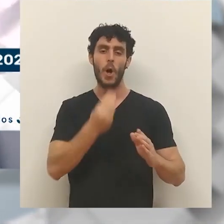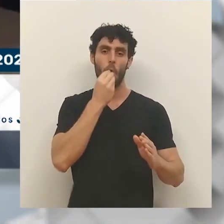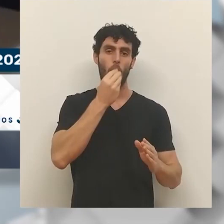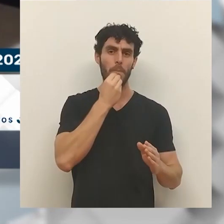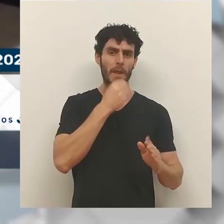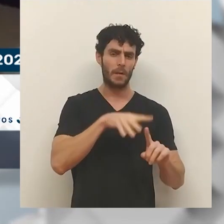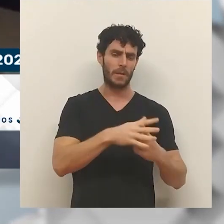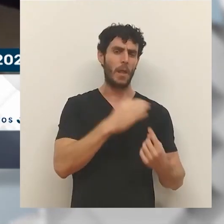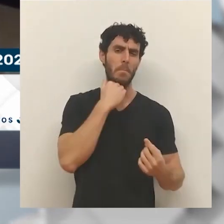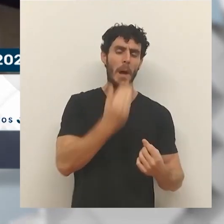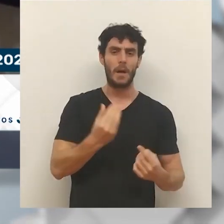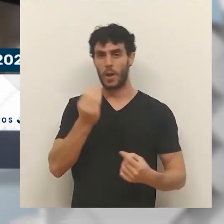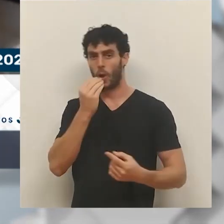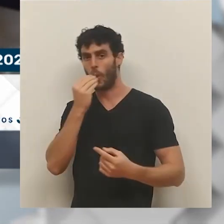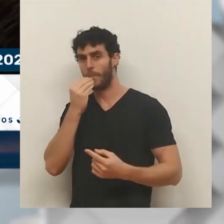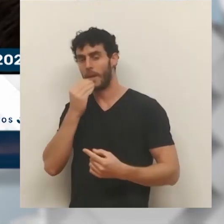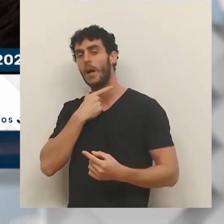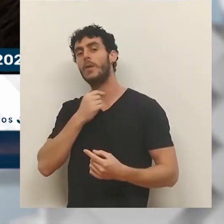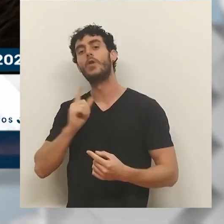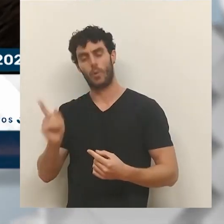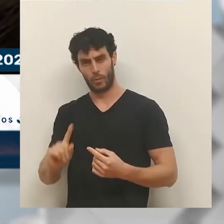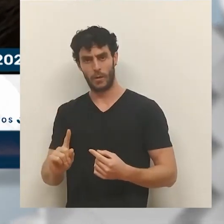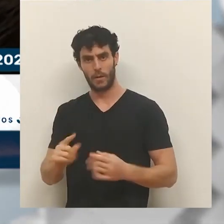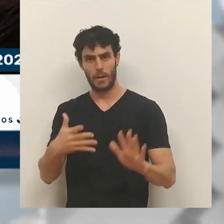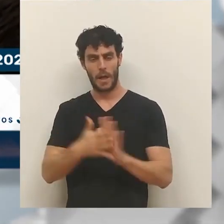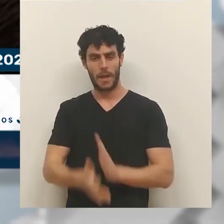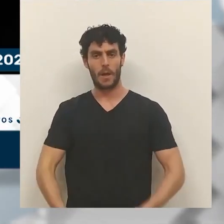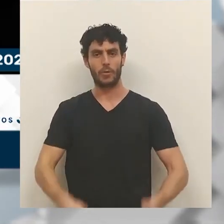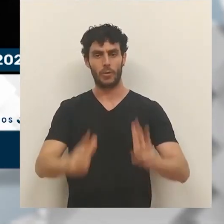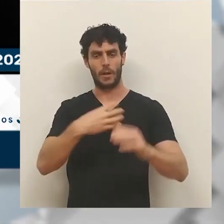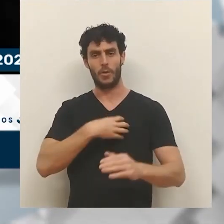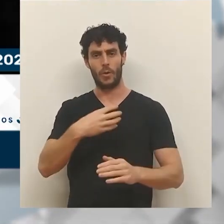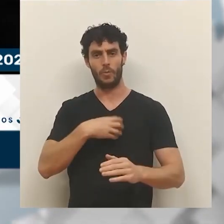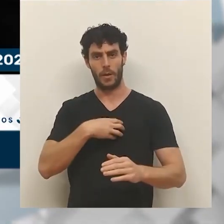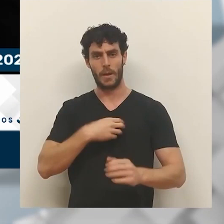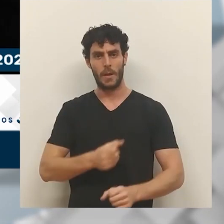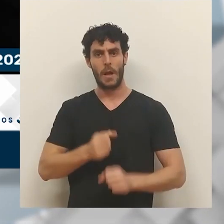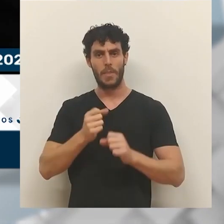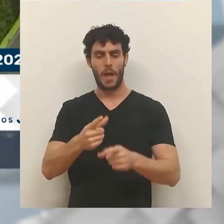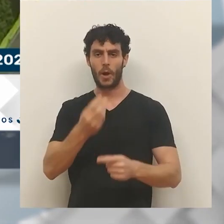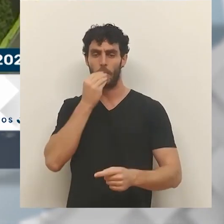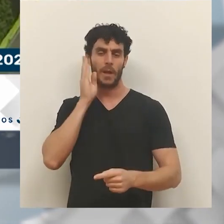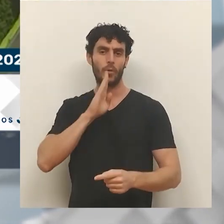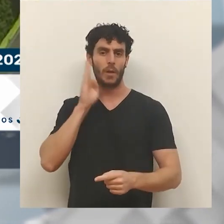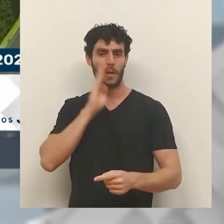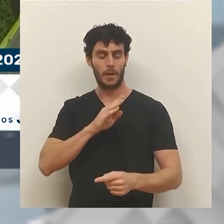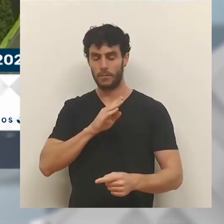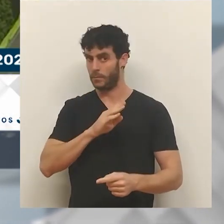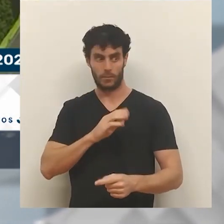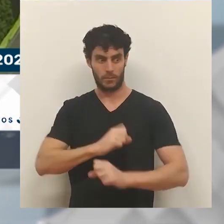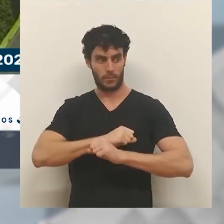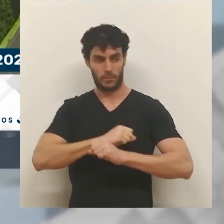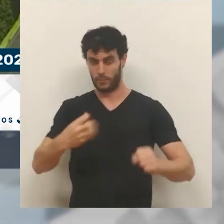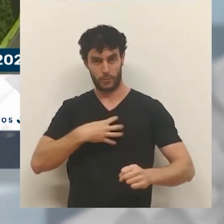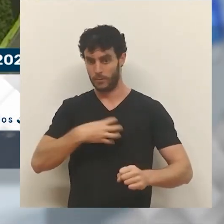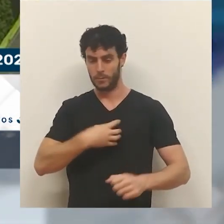asegura que hay que diferenciar entre comida en mal estado y la que no les gusta a los niños. Se insiste en que no se puede consentir que se sirva comida